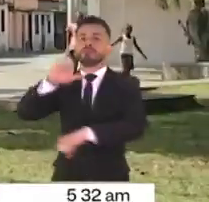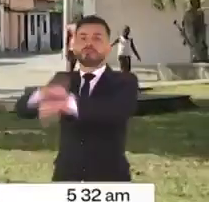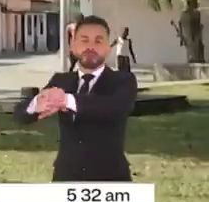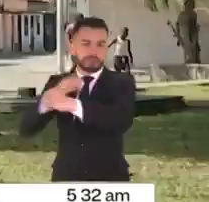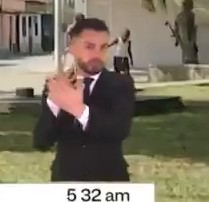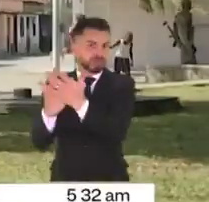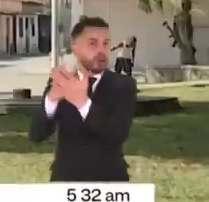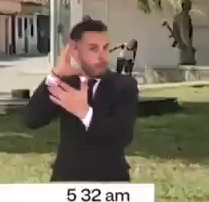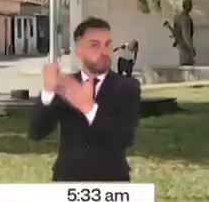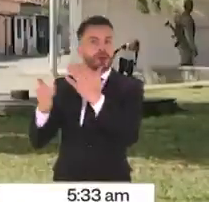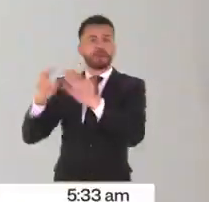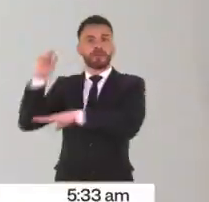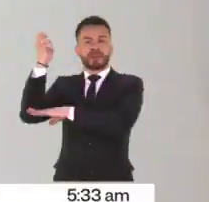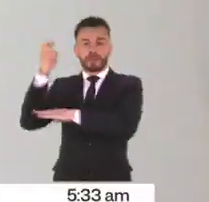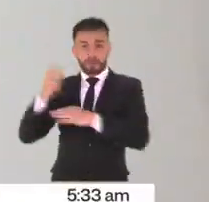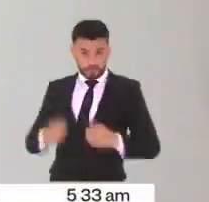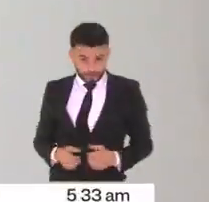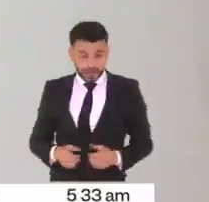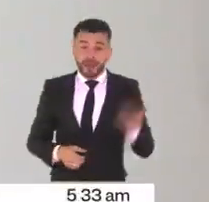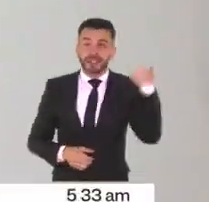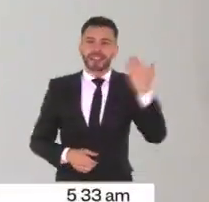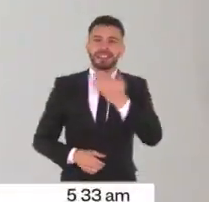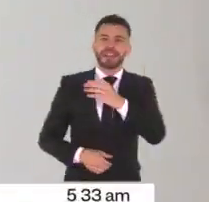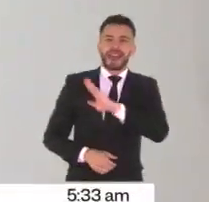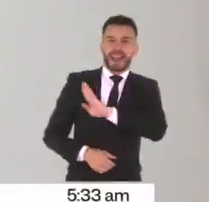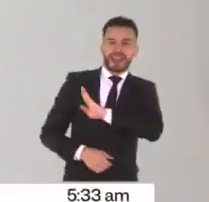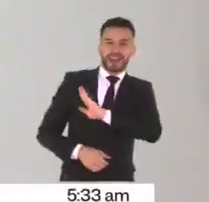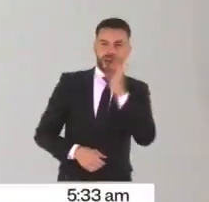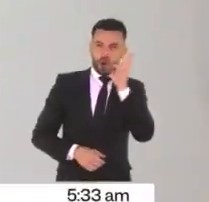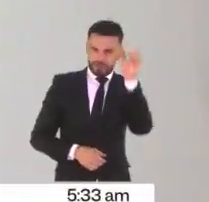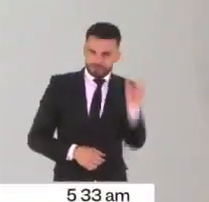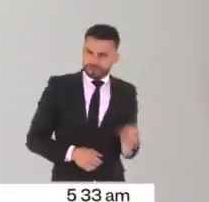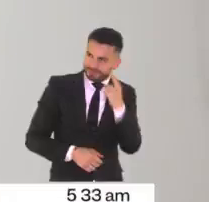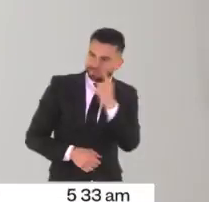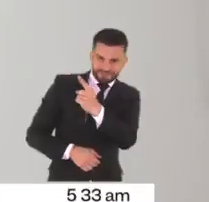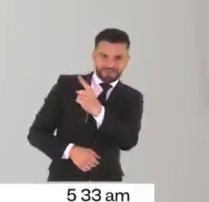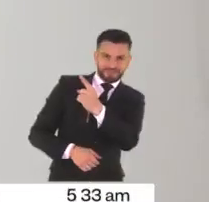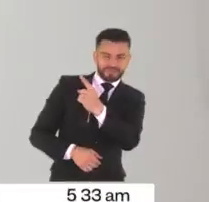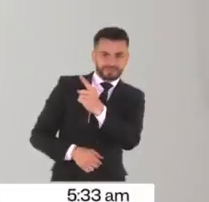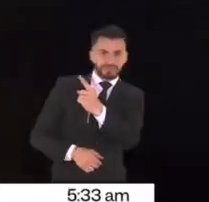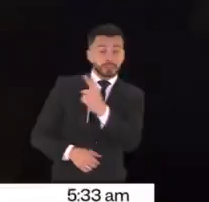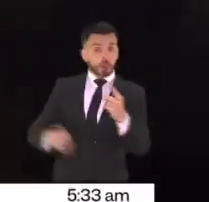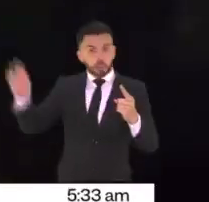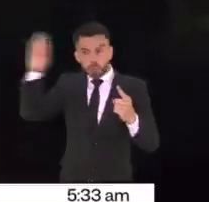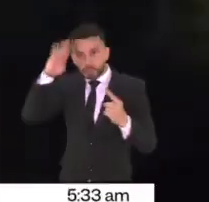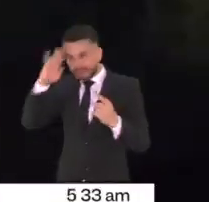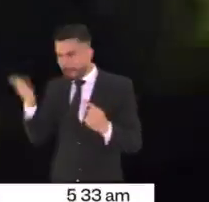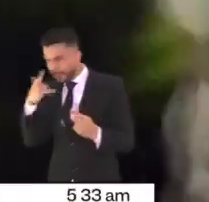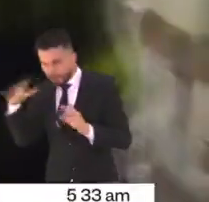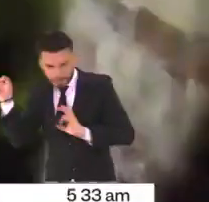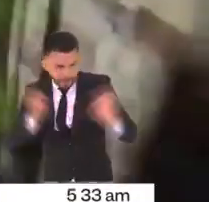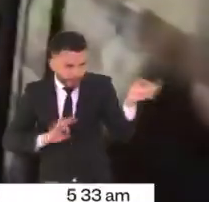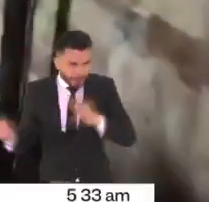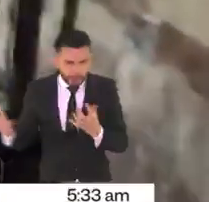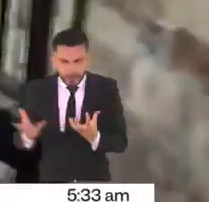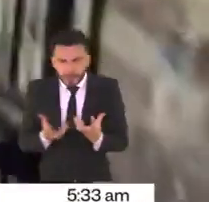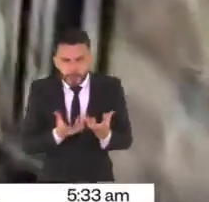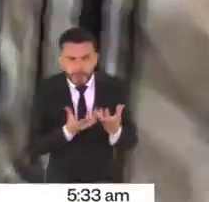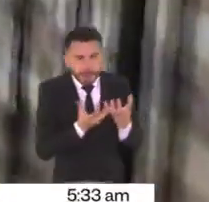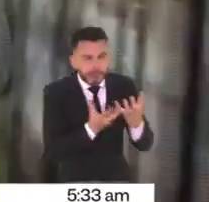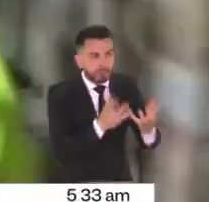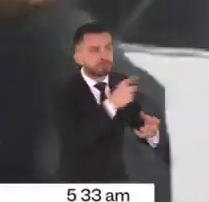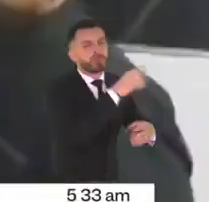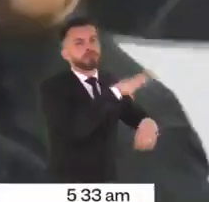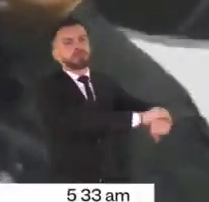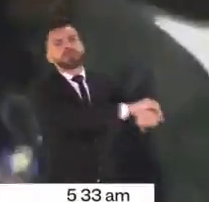alcalde de huachen cauca Elmer abona Rodríguez el pasado 22 de diciembre la policía desplegó sus capacidades y lograron dar con la captura